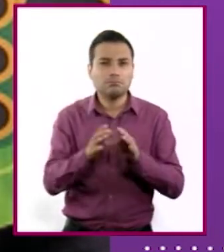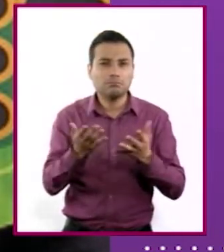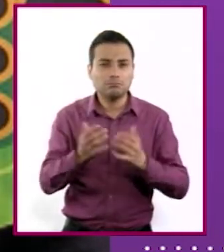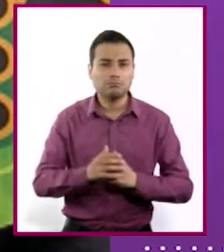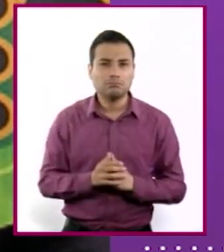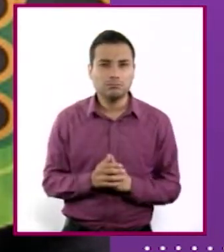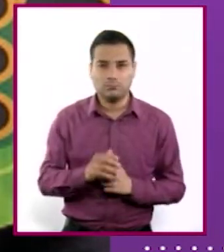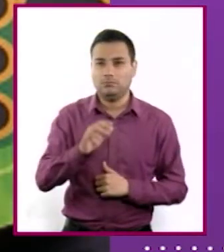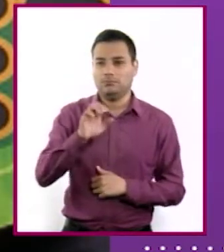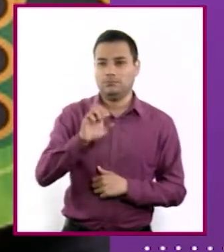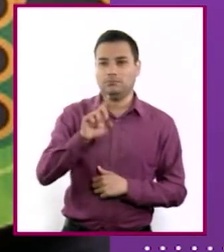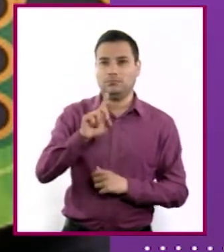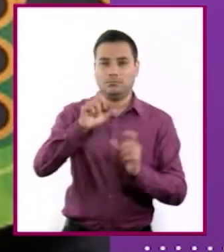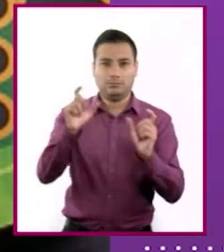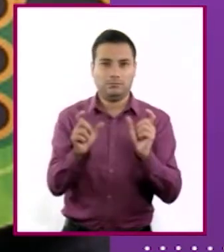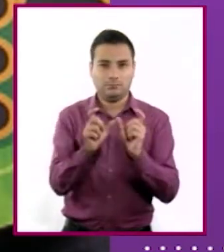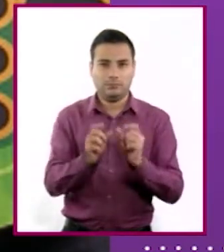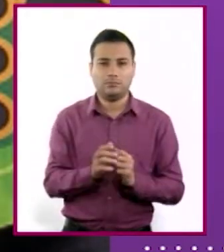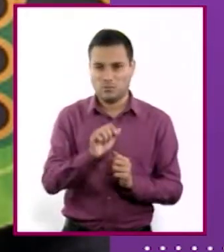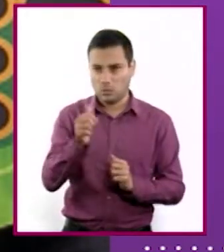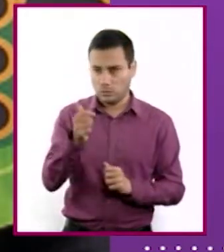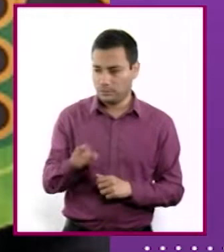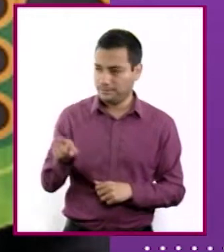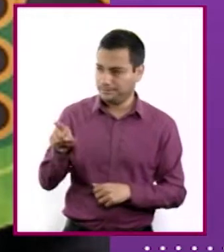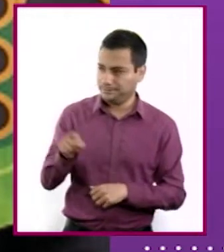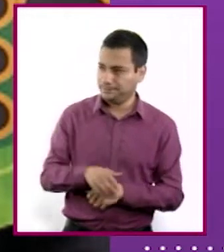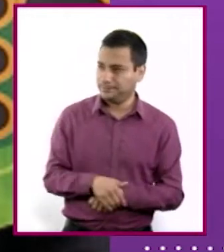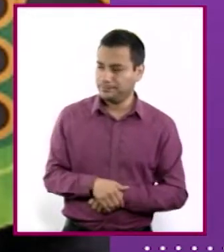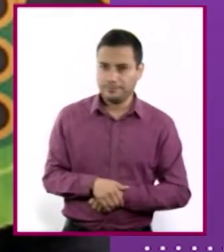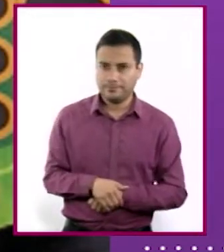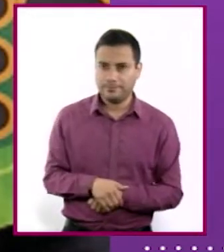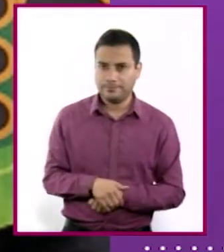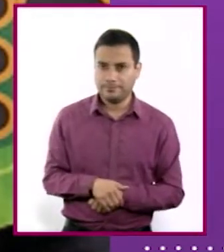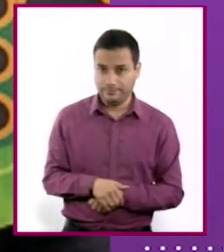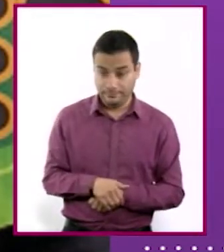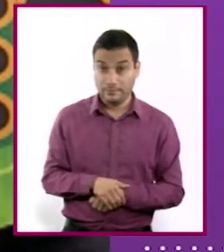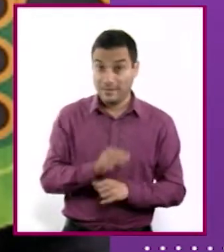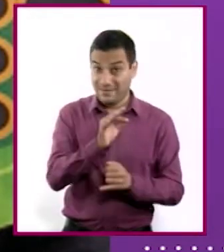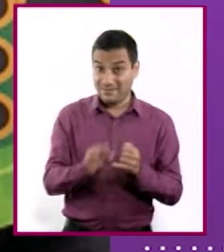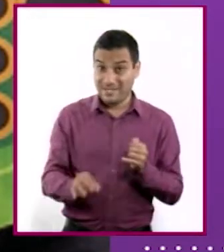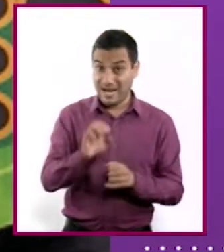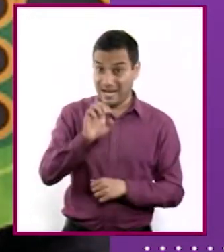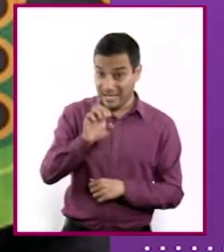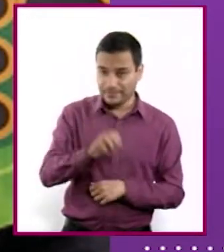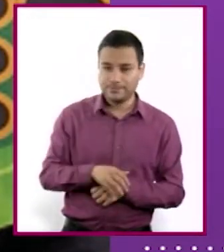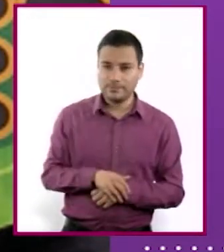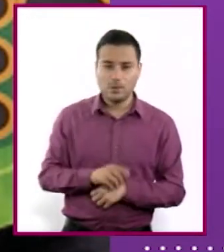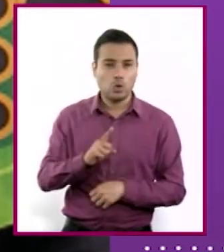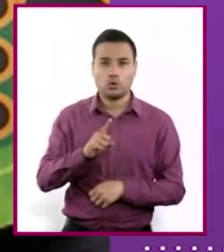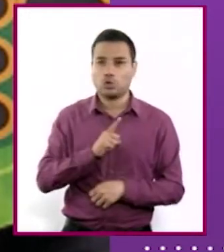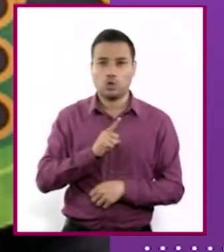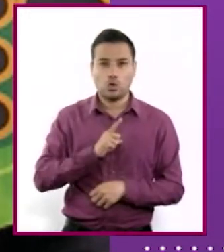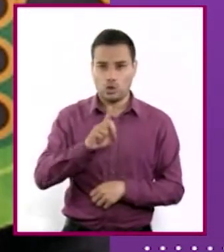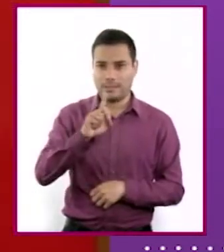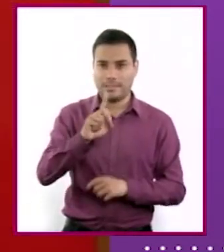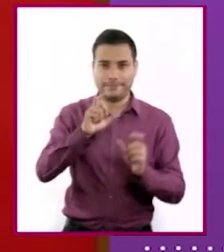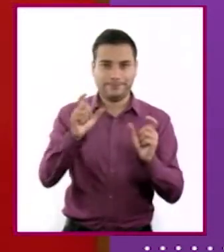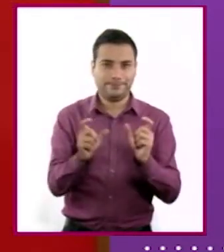D. Al verbo decide, como ya termina en E, solamente se le debe agregar la